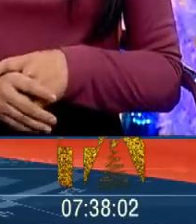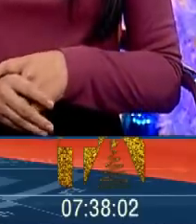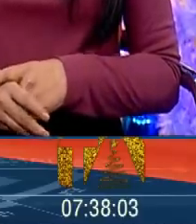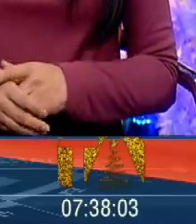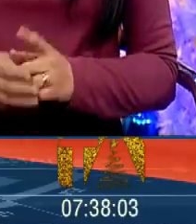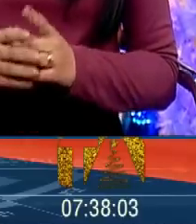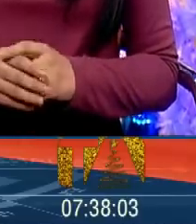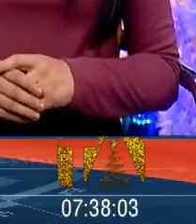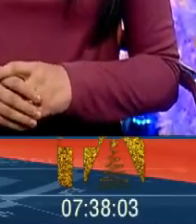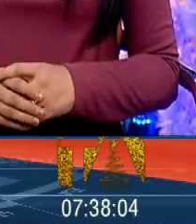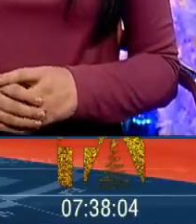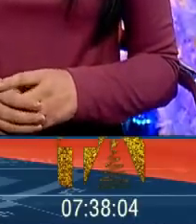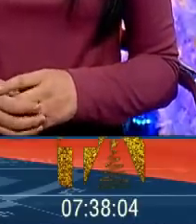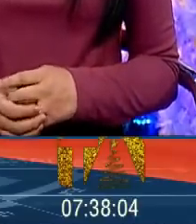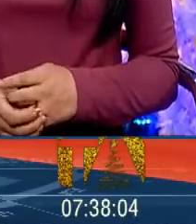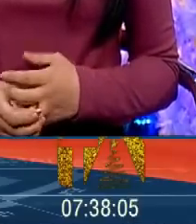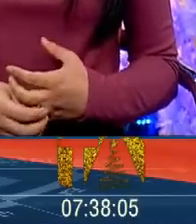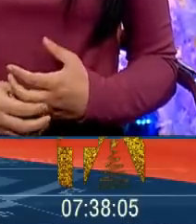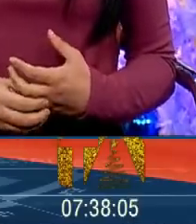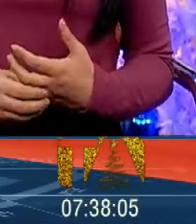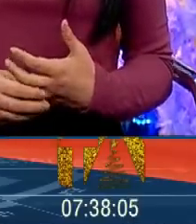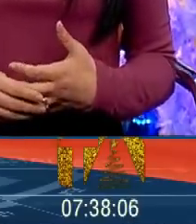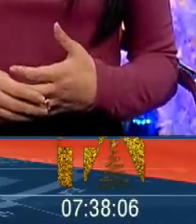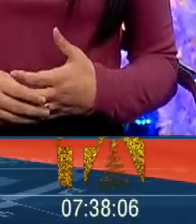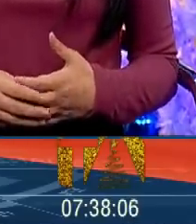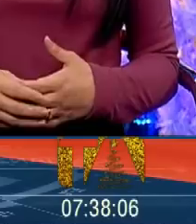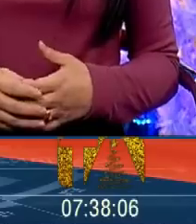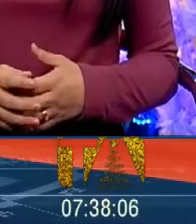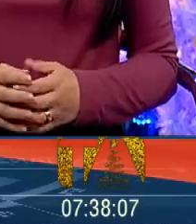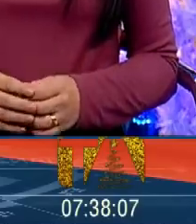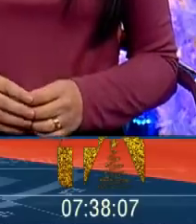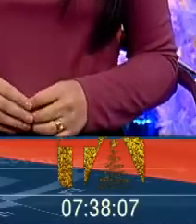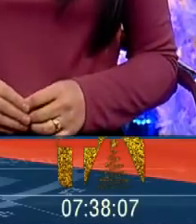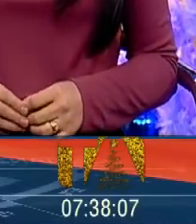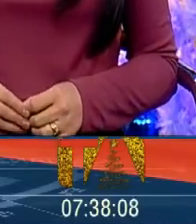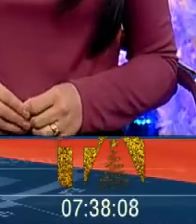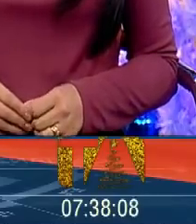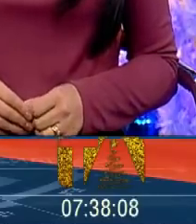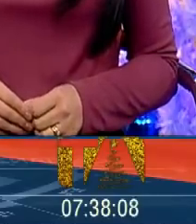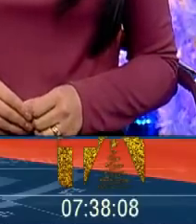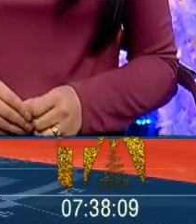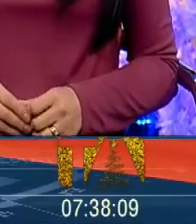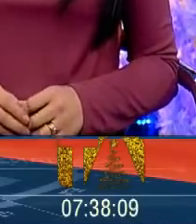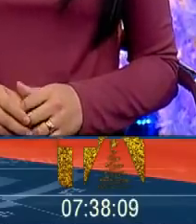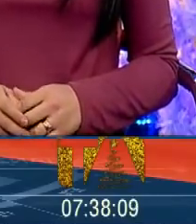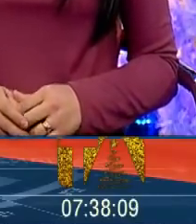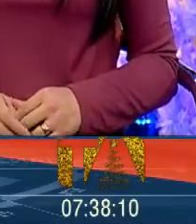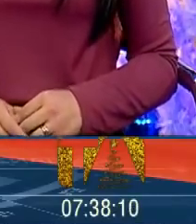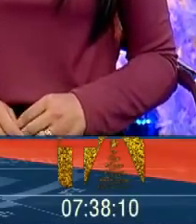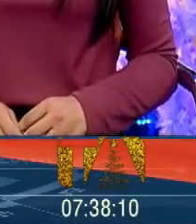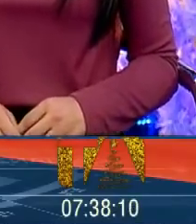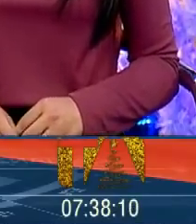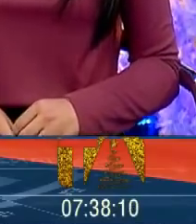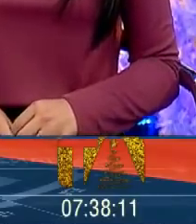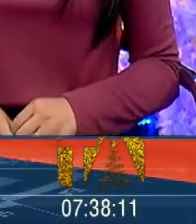las medidas. Y también conoceremos sobre los operativos de control respecto al cumplimiento del toque de queda. También les contaremos buenas